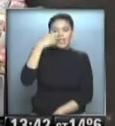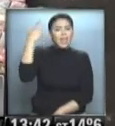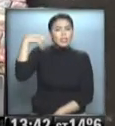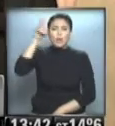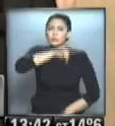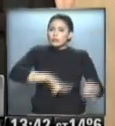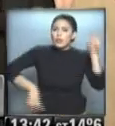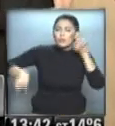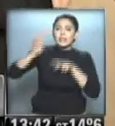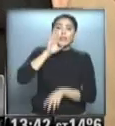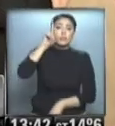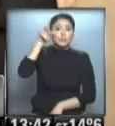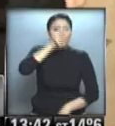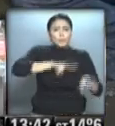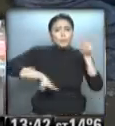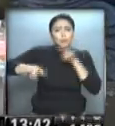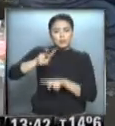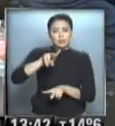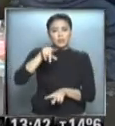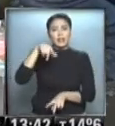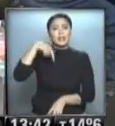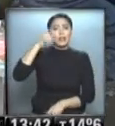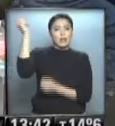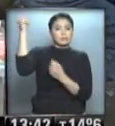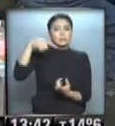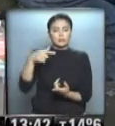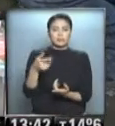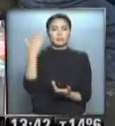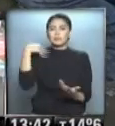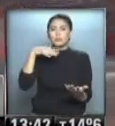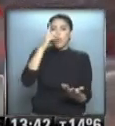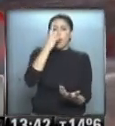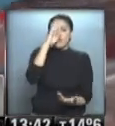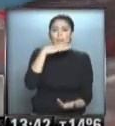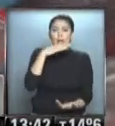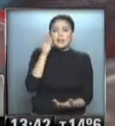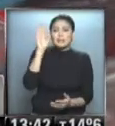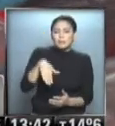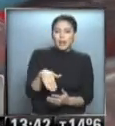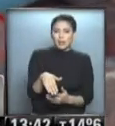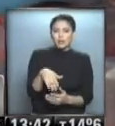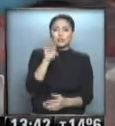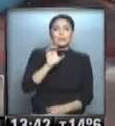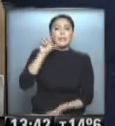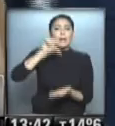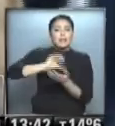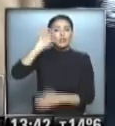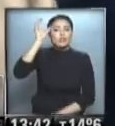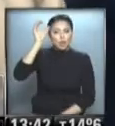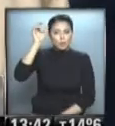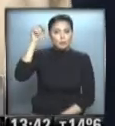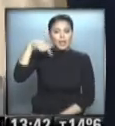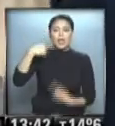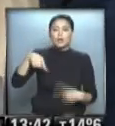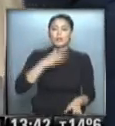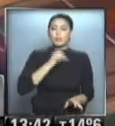buscado en Estados Unidos, a Meyendorf, que fue extraditado justamente hará menos de un mes, donde solamente en Colombia se le ha embargado